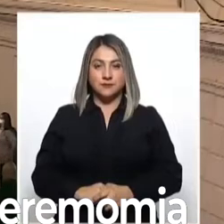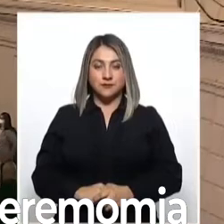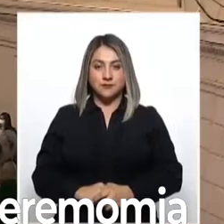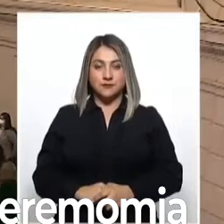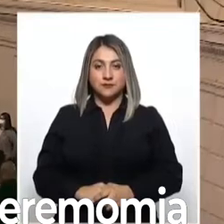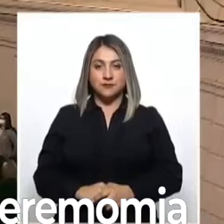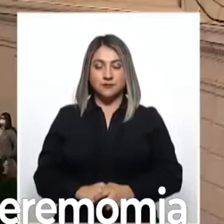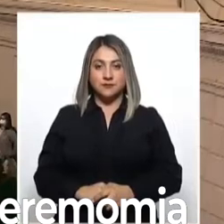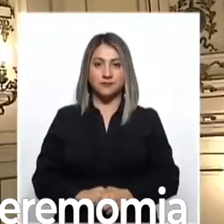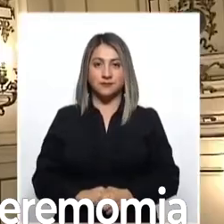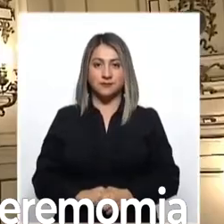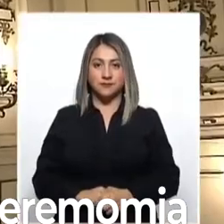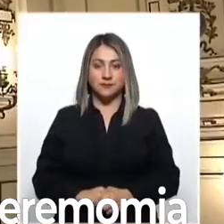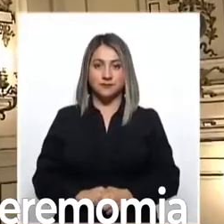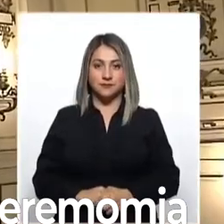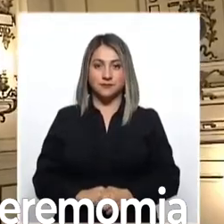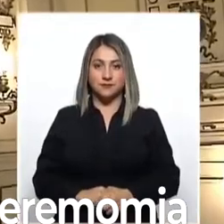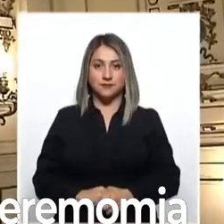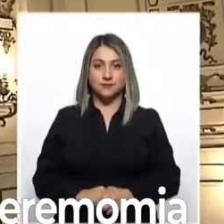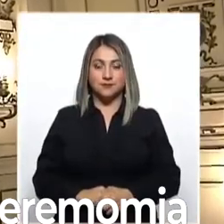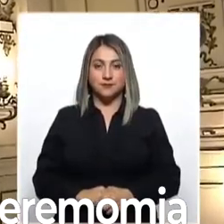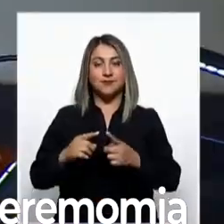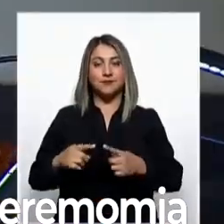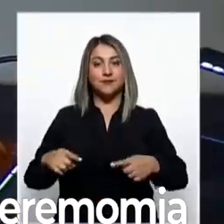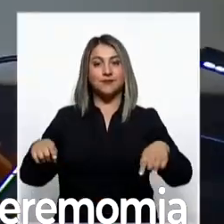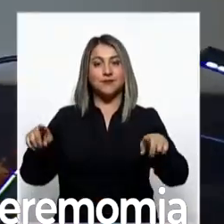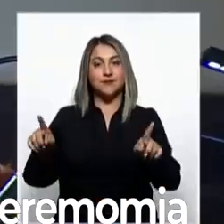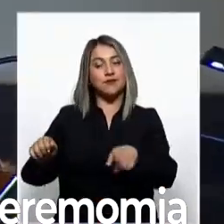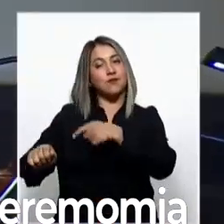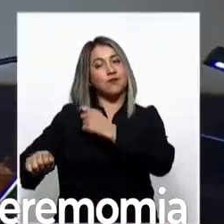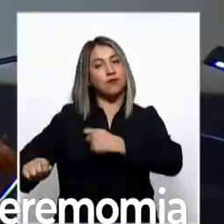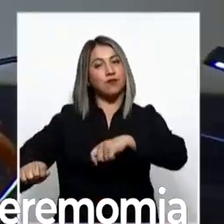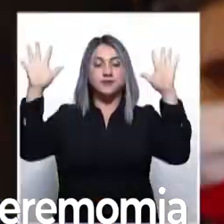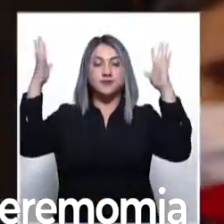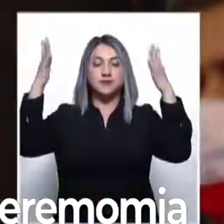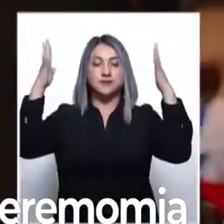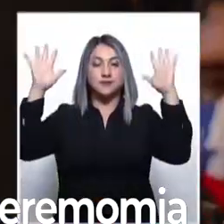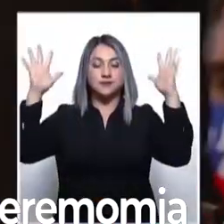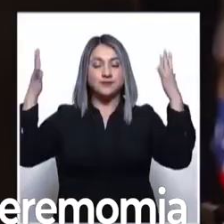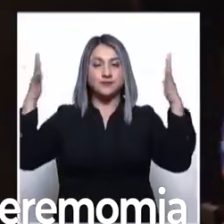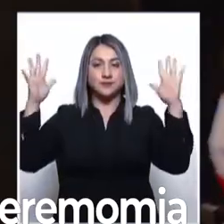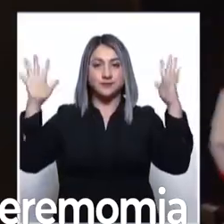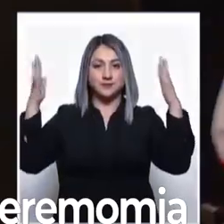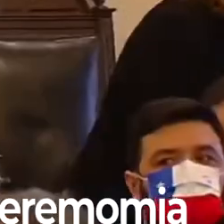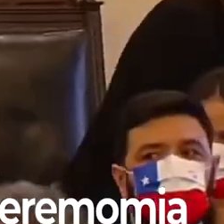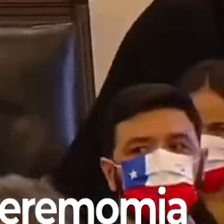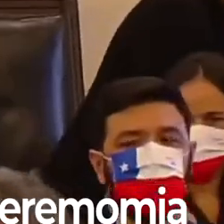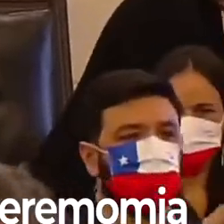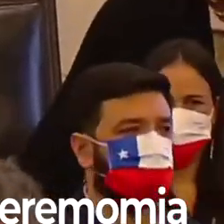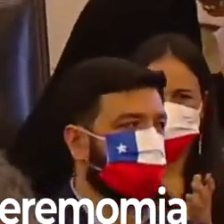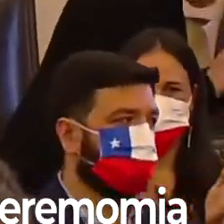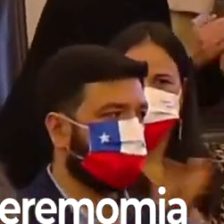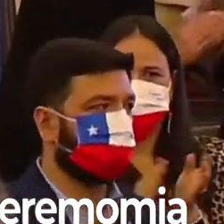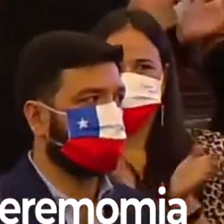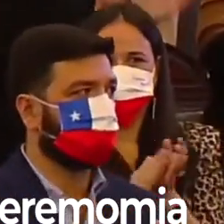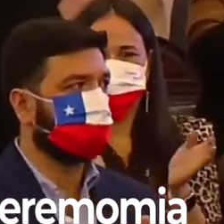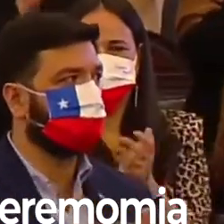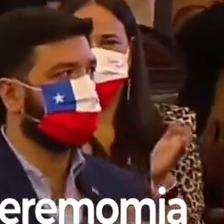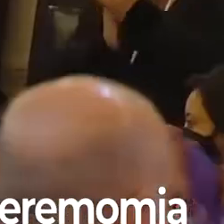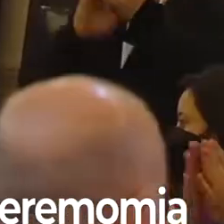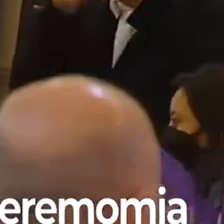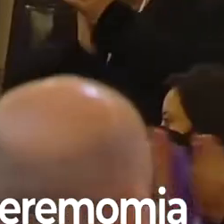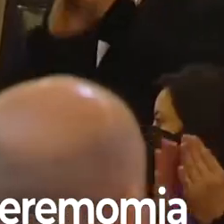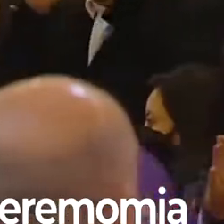El lunes 4 de julio del 2022, y en una solemne ceremonia desarrollada en el Salón de Honor del Congreso Nacional en